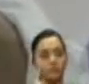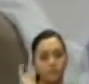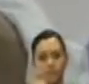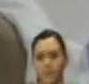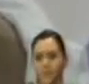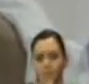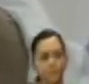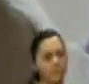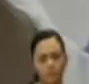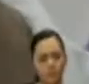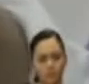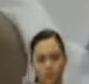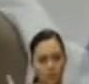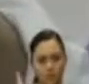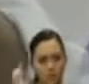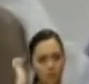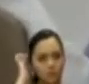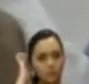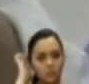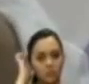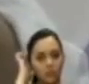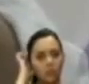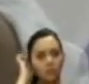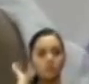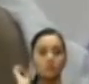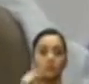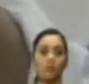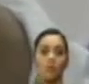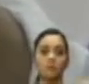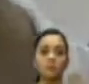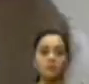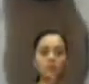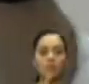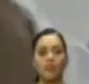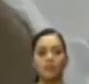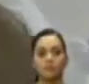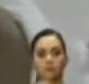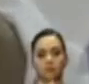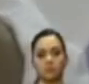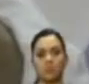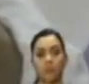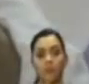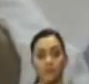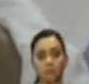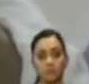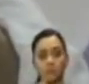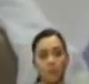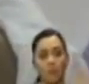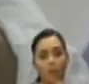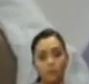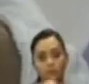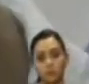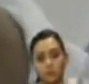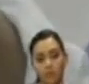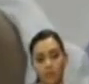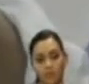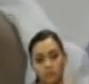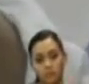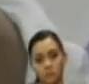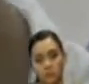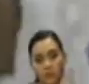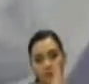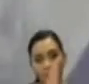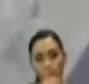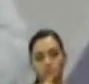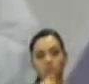malo, ¿no? Todo depende, pues, de las necesidades de una economía. Fíjense que todos estos años el dólar se depreció con respecto al